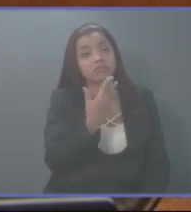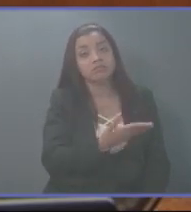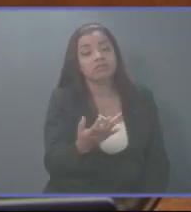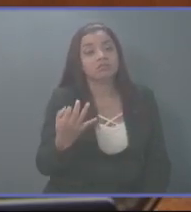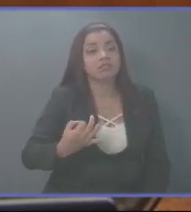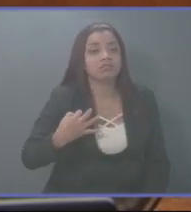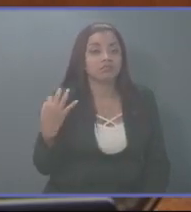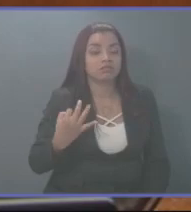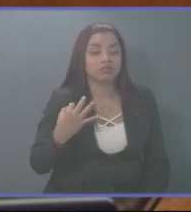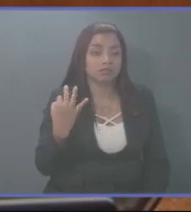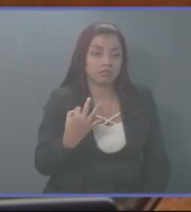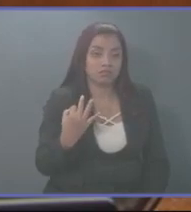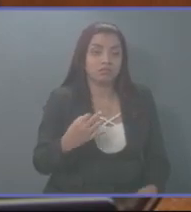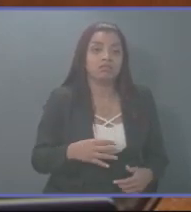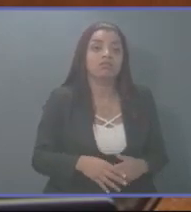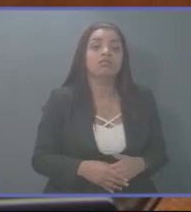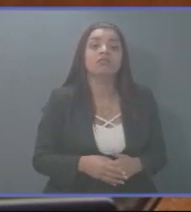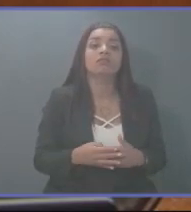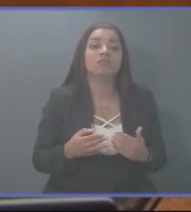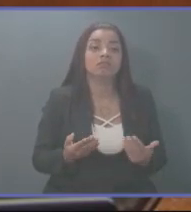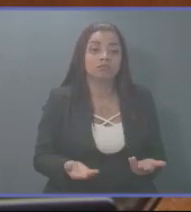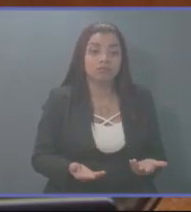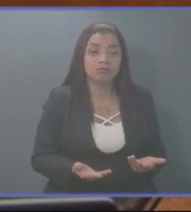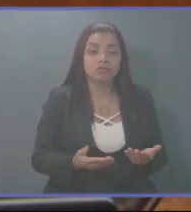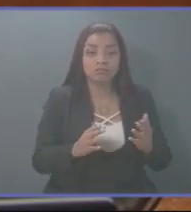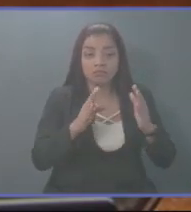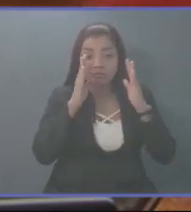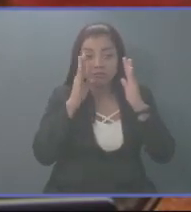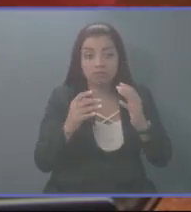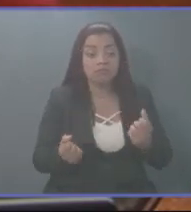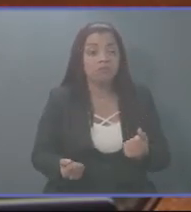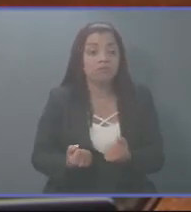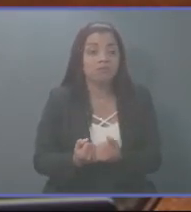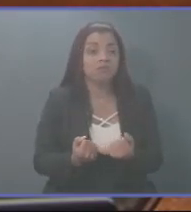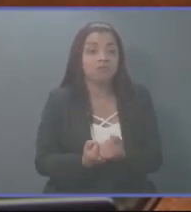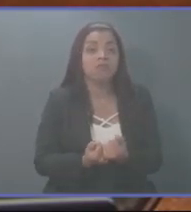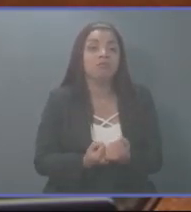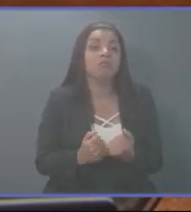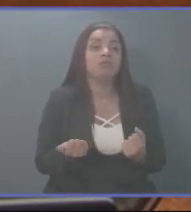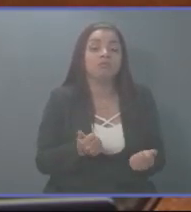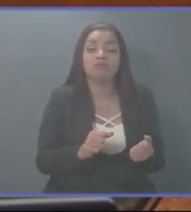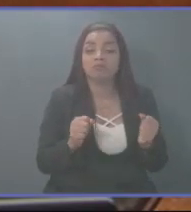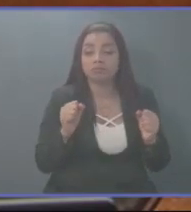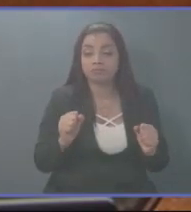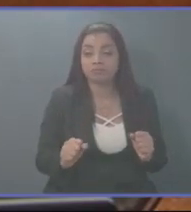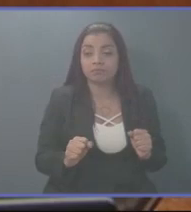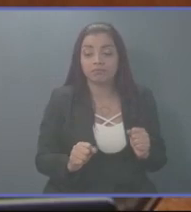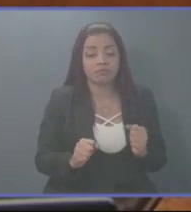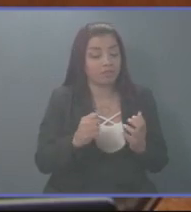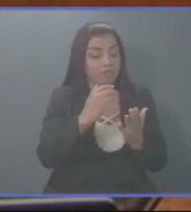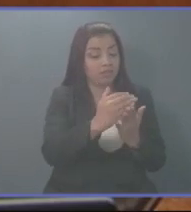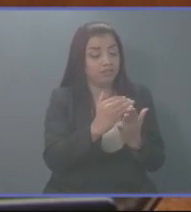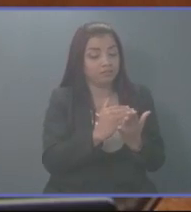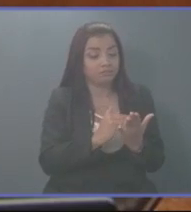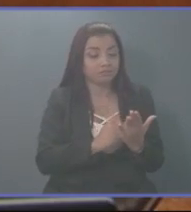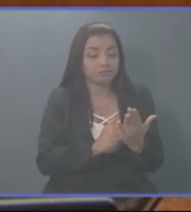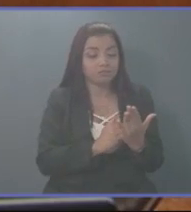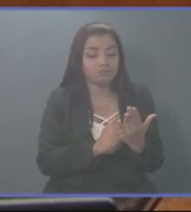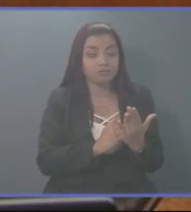necesidades. La asistencia humanitaria se presentará con base a los siguientes parámetros: